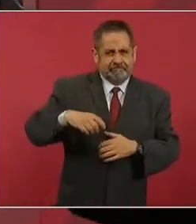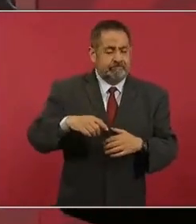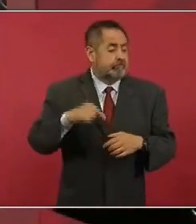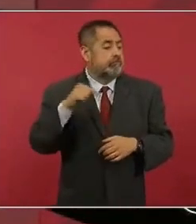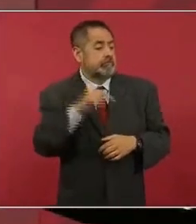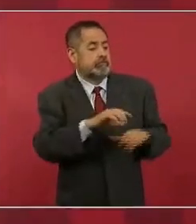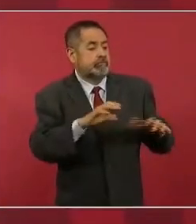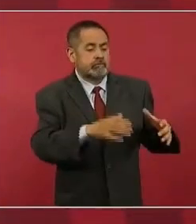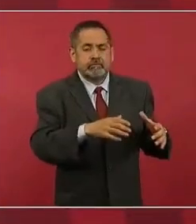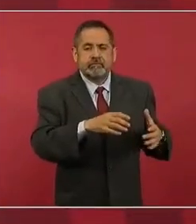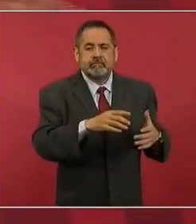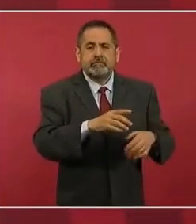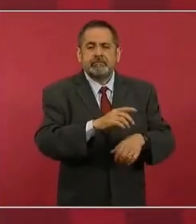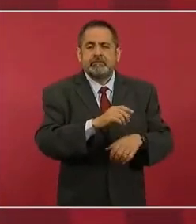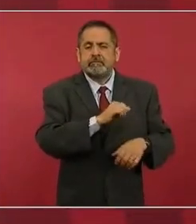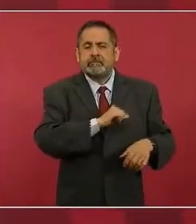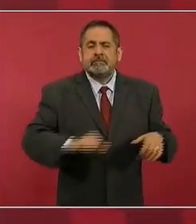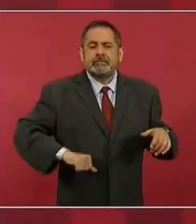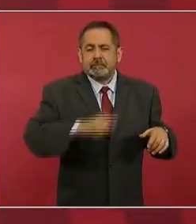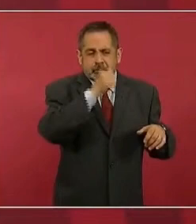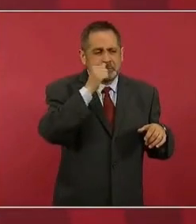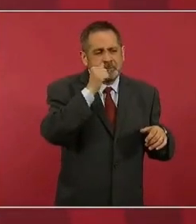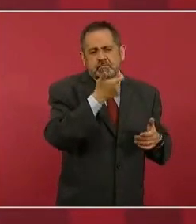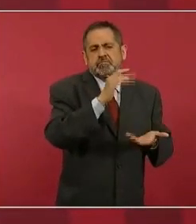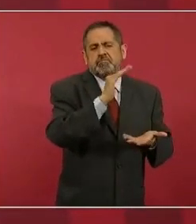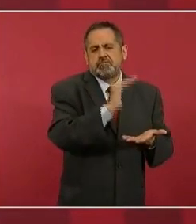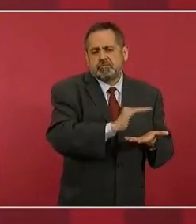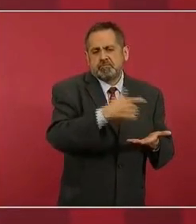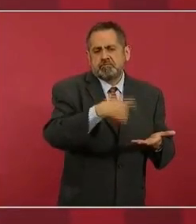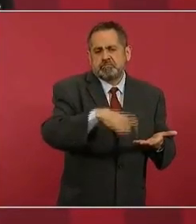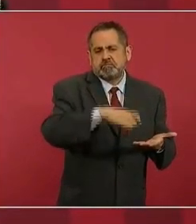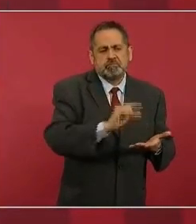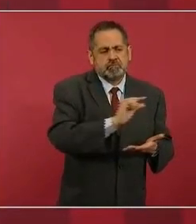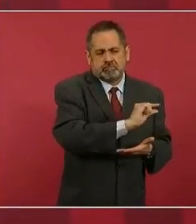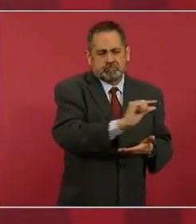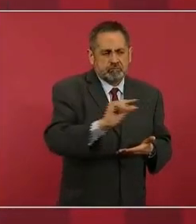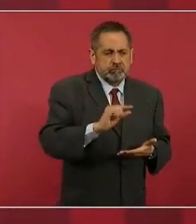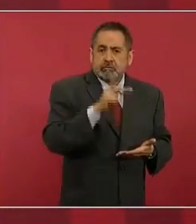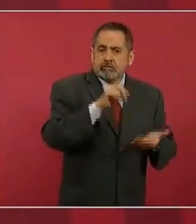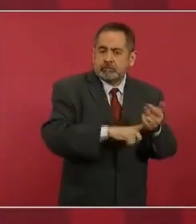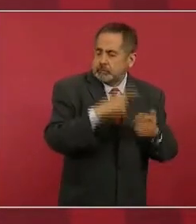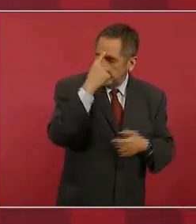viven en Benito Juárez, pero